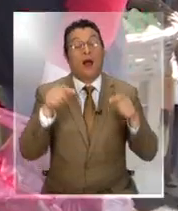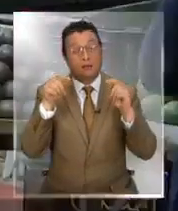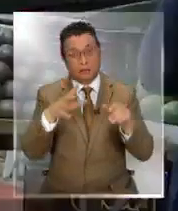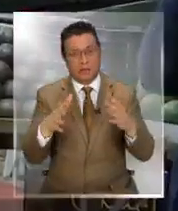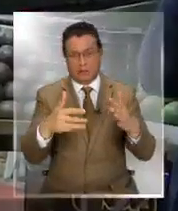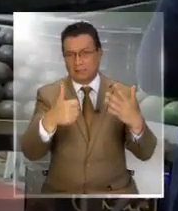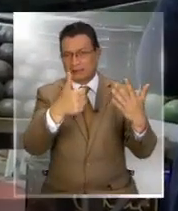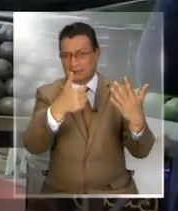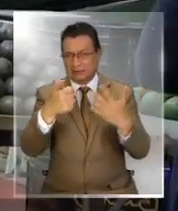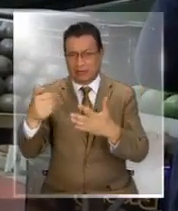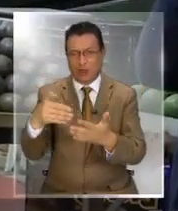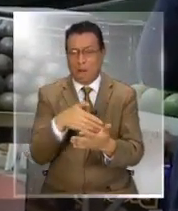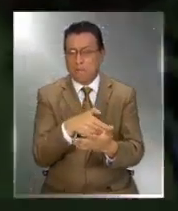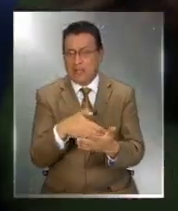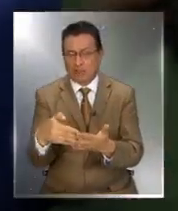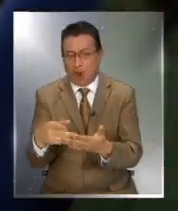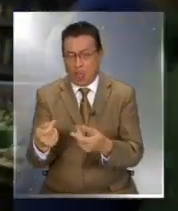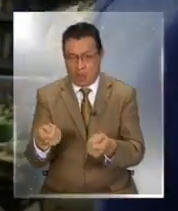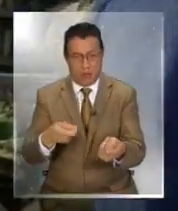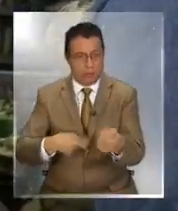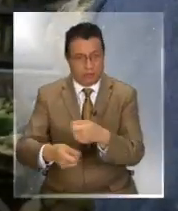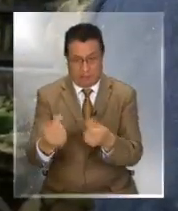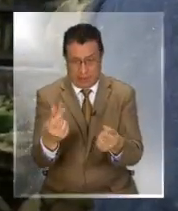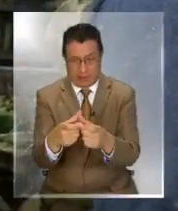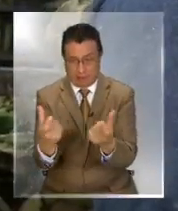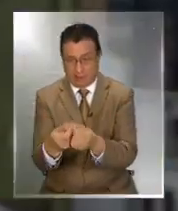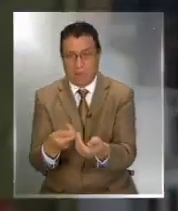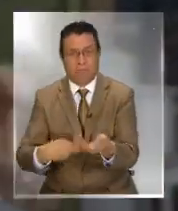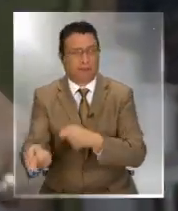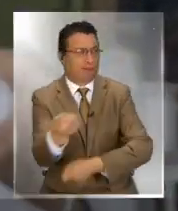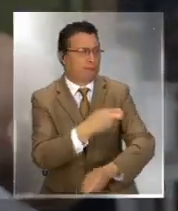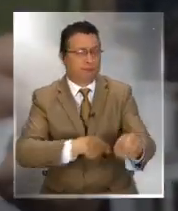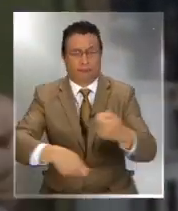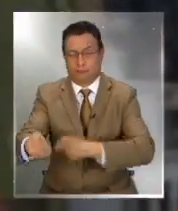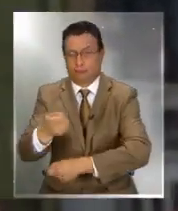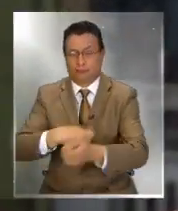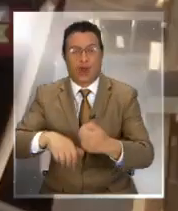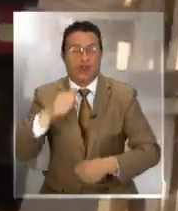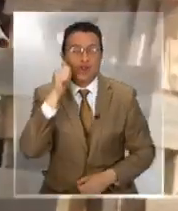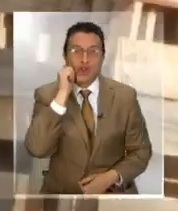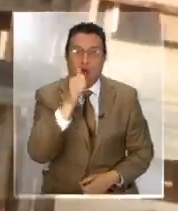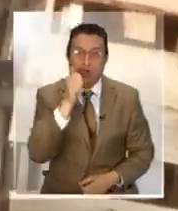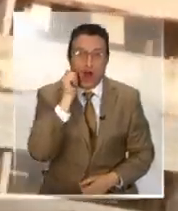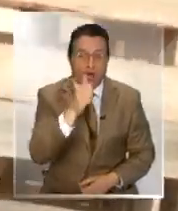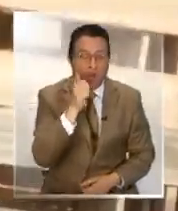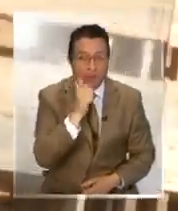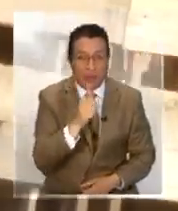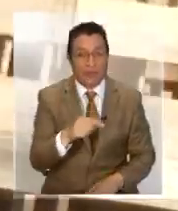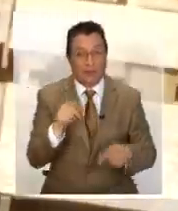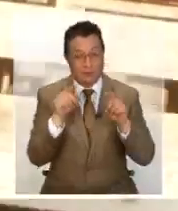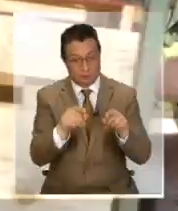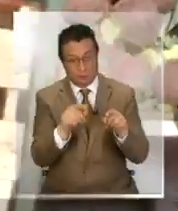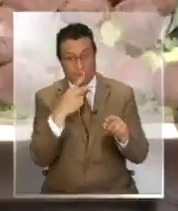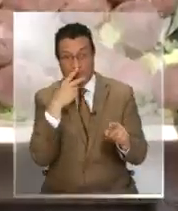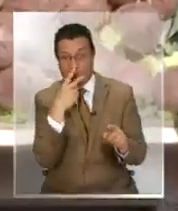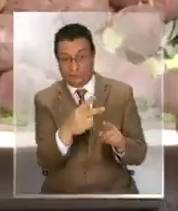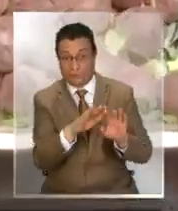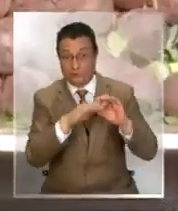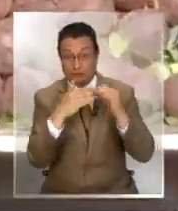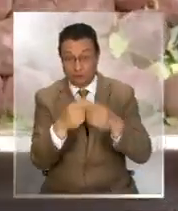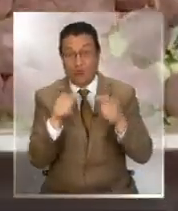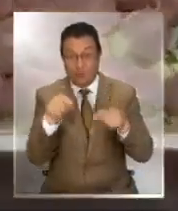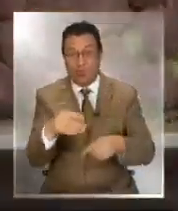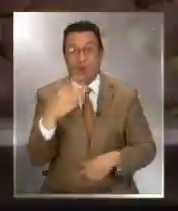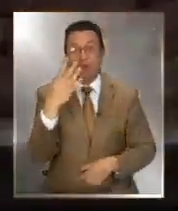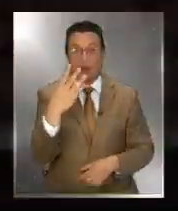600 millones de pesos en efectivo pasan de mano en mano cada día. De este mundo seremos parte durante